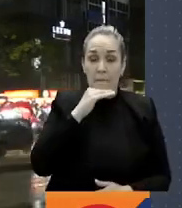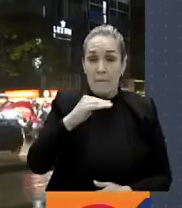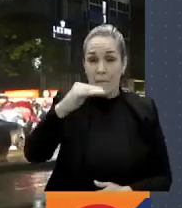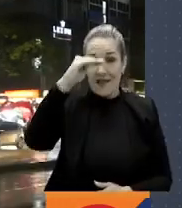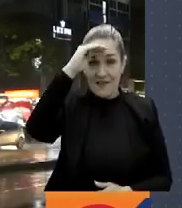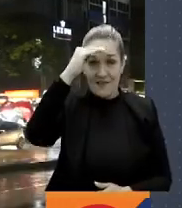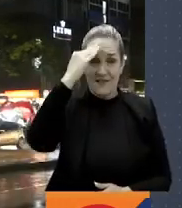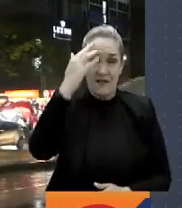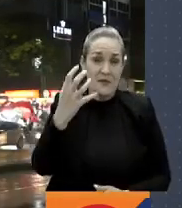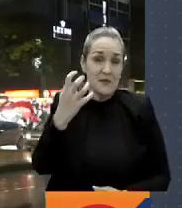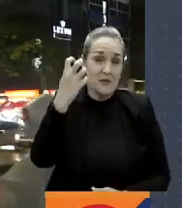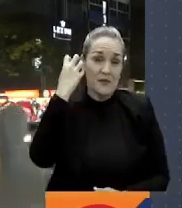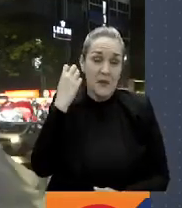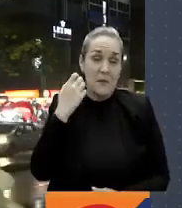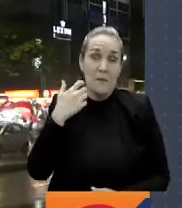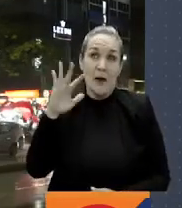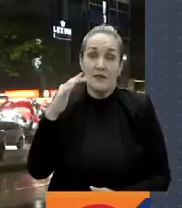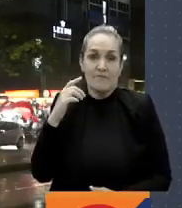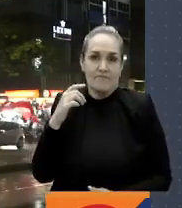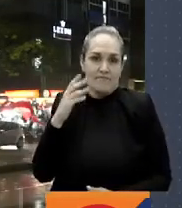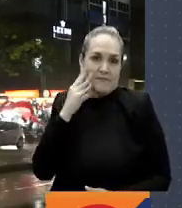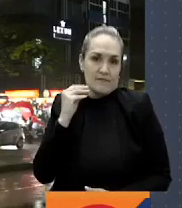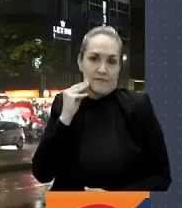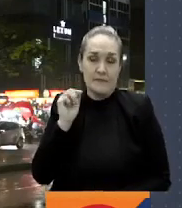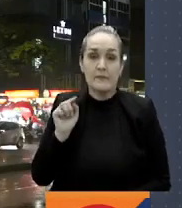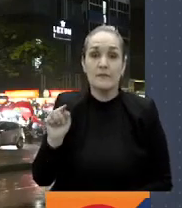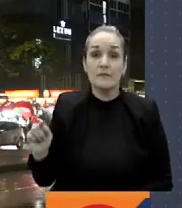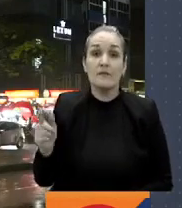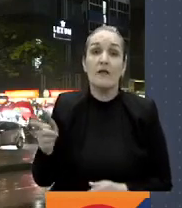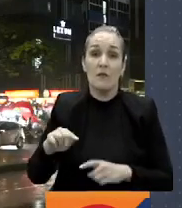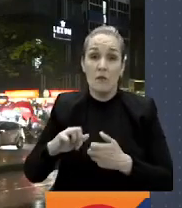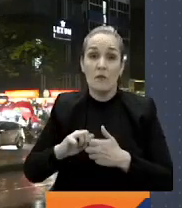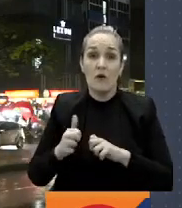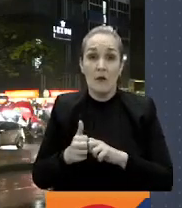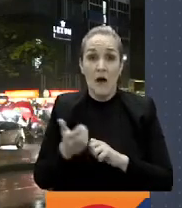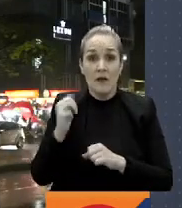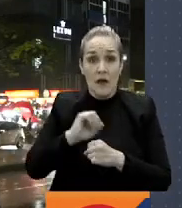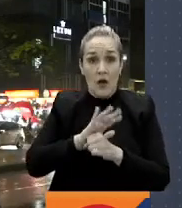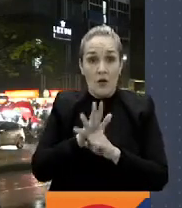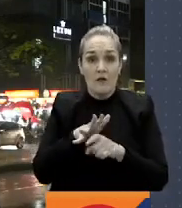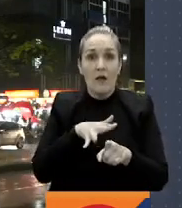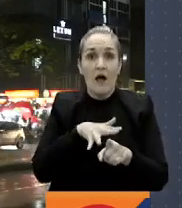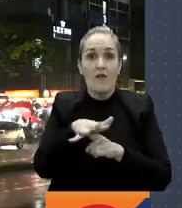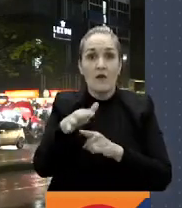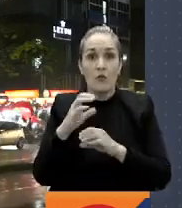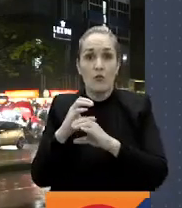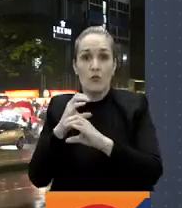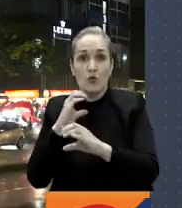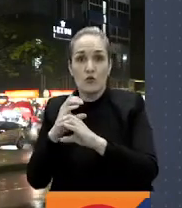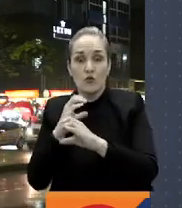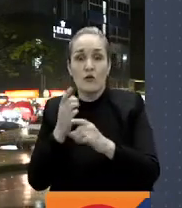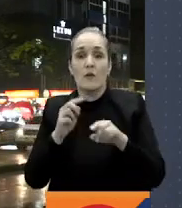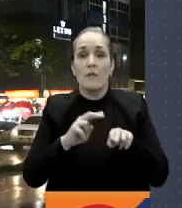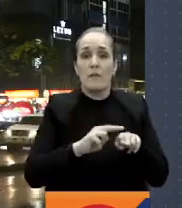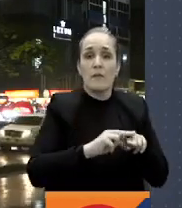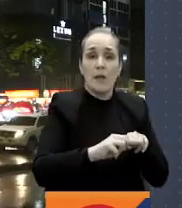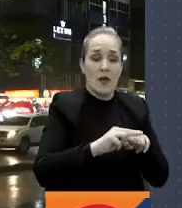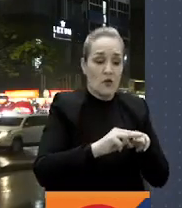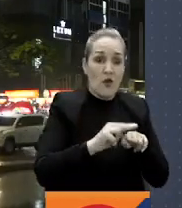todos, también sufre problemas financieros. La pandemia dejó sin recursos a los buses colectivos, mientras que el metro tiene un hueco económico